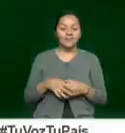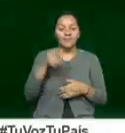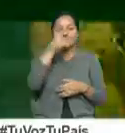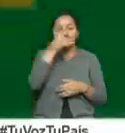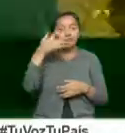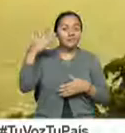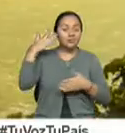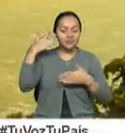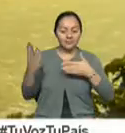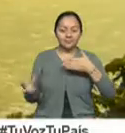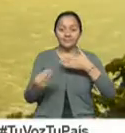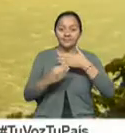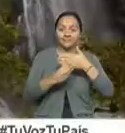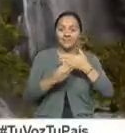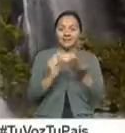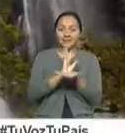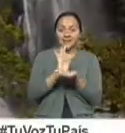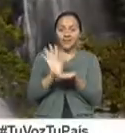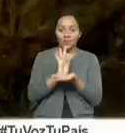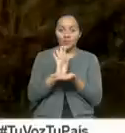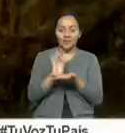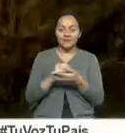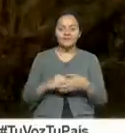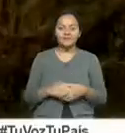Amazonía por Zamora Chinchipe.